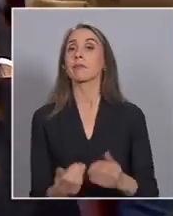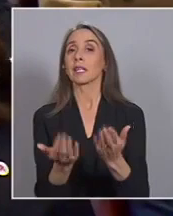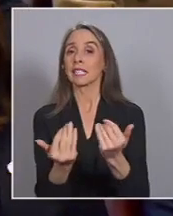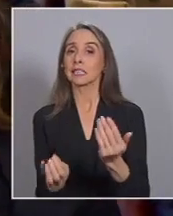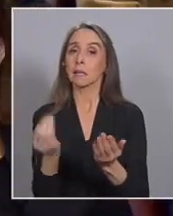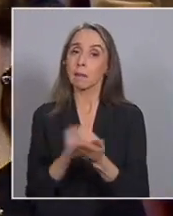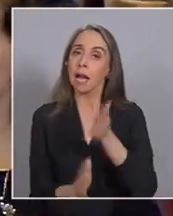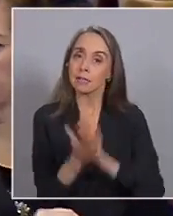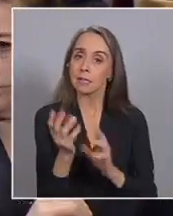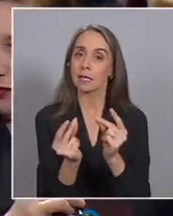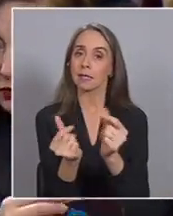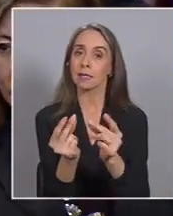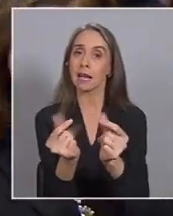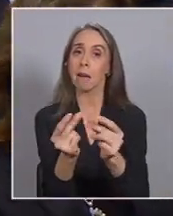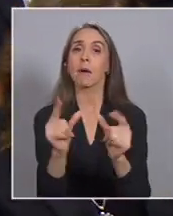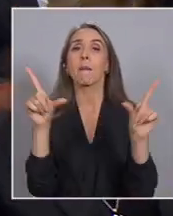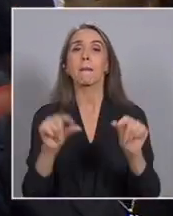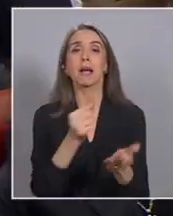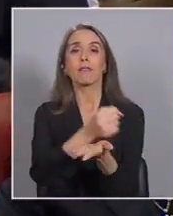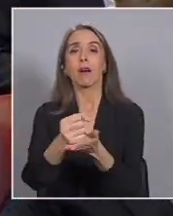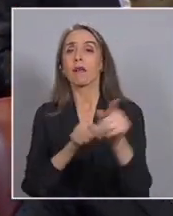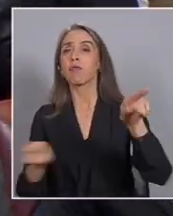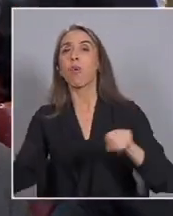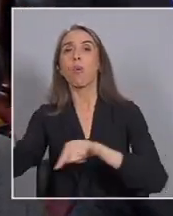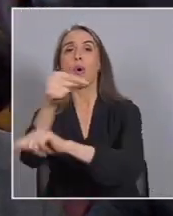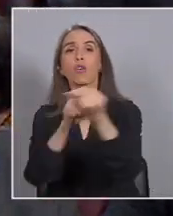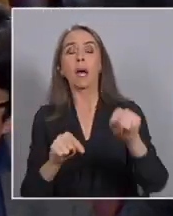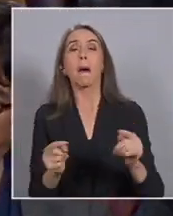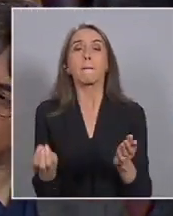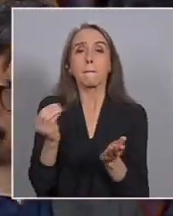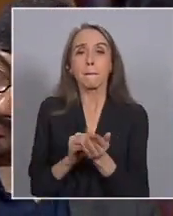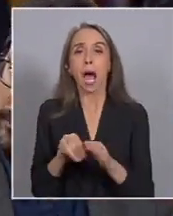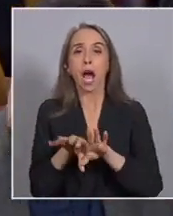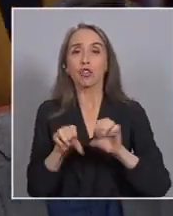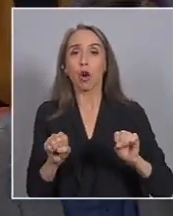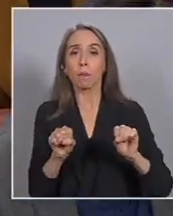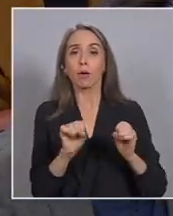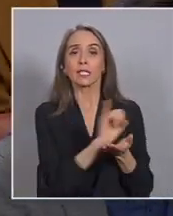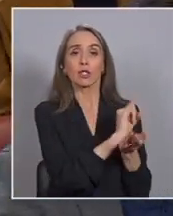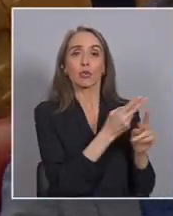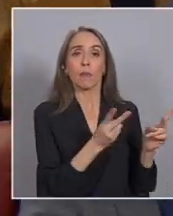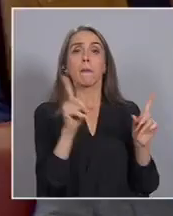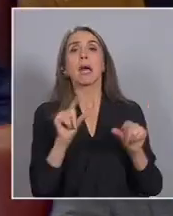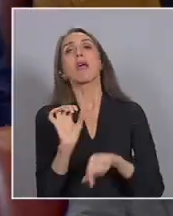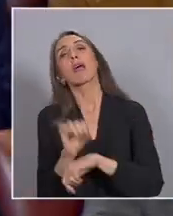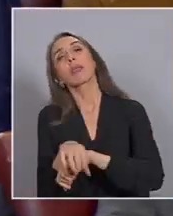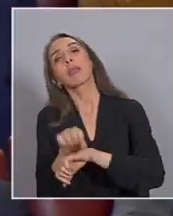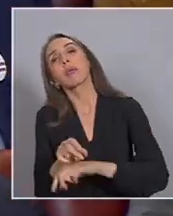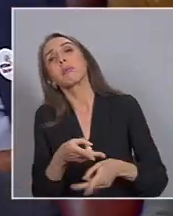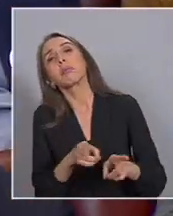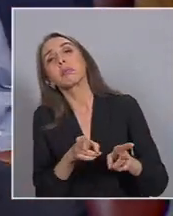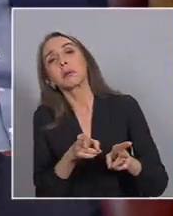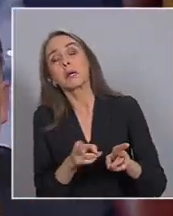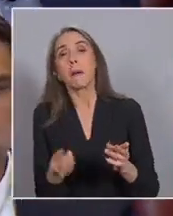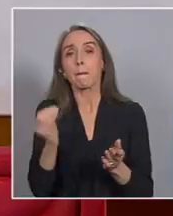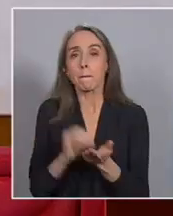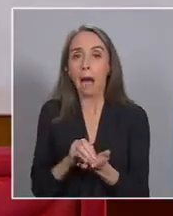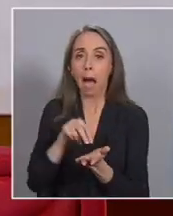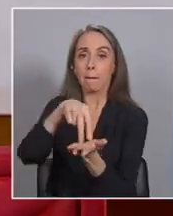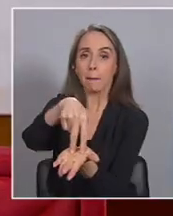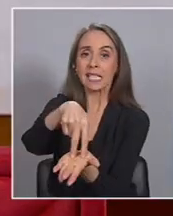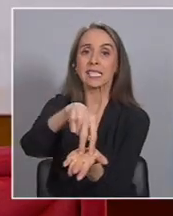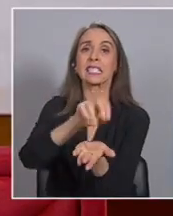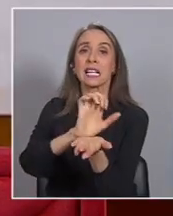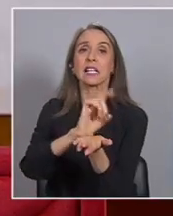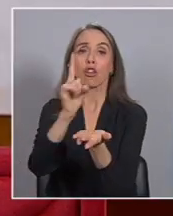Necesitamos más agilidad y menos burocracia, más compromiso público y menos conformismo, más presencia del Estado en